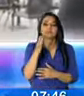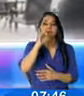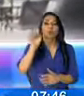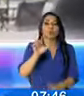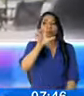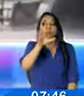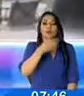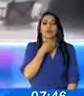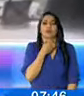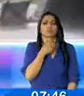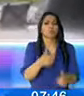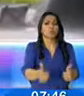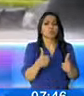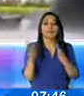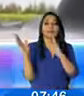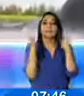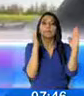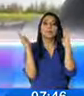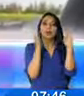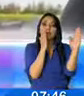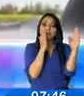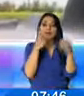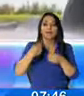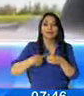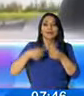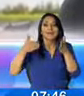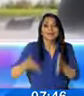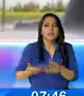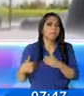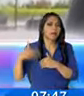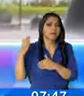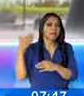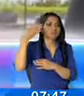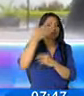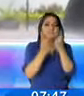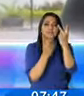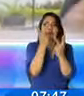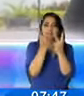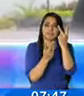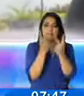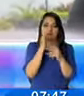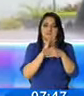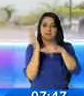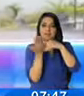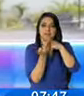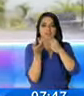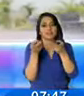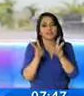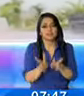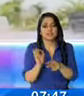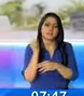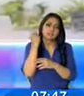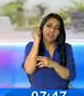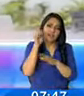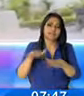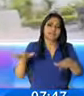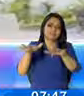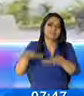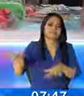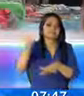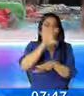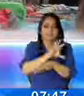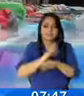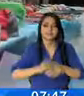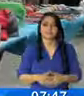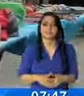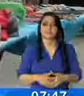una buenísima nuestra porque los quiteños son los primeros visitantes de la ciudad y obviamente también los hermanos de la Sierra de las otras provincias